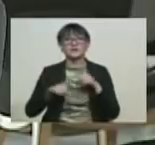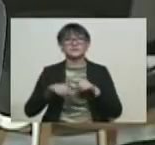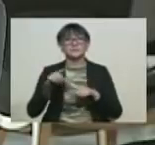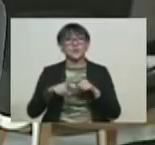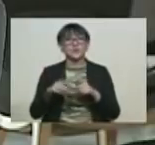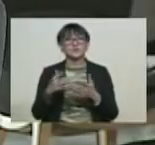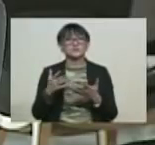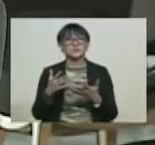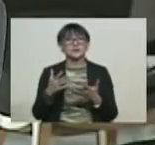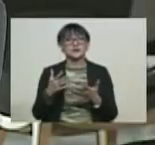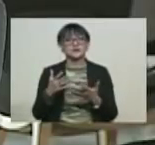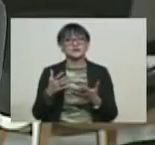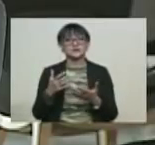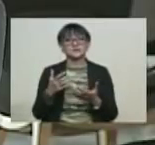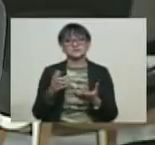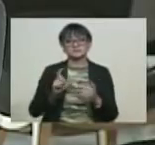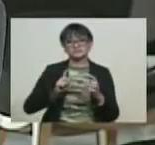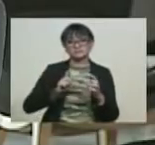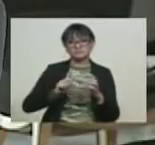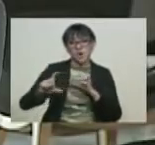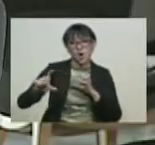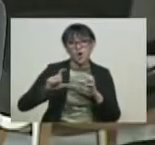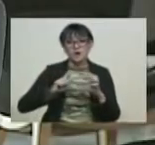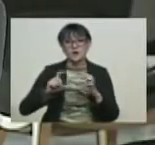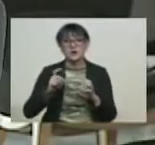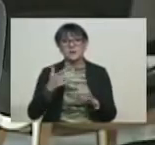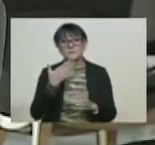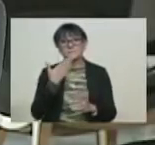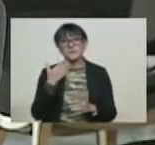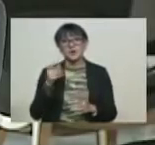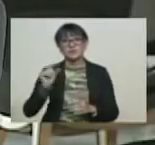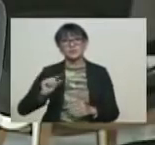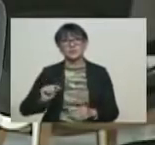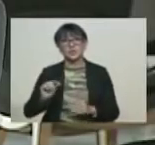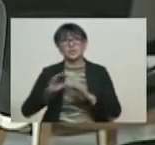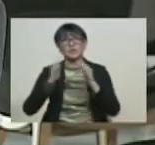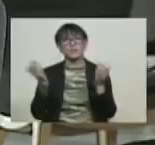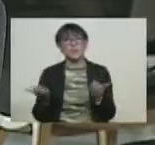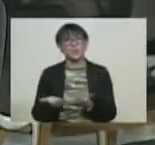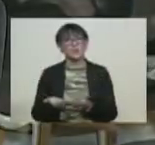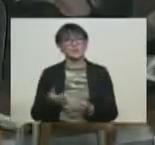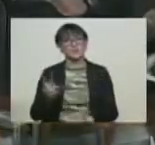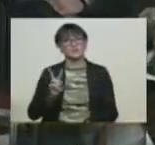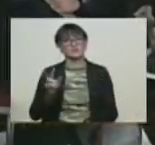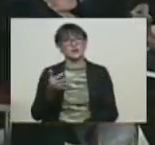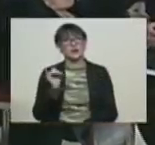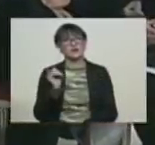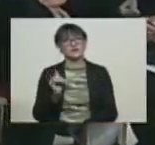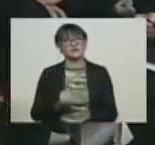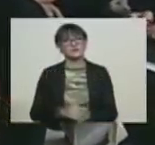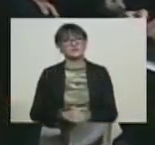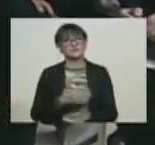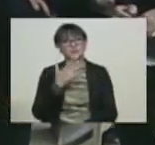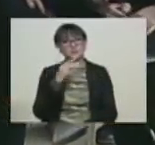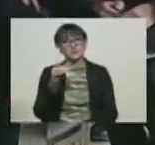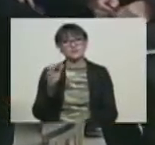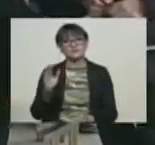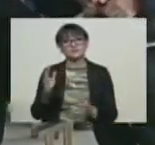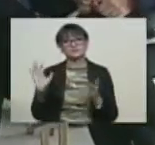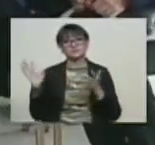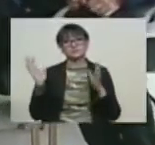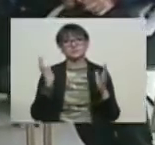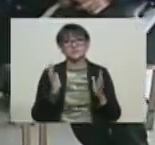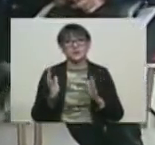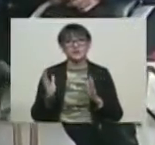en el paquete de ofertas. Venezuela tiene el mejor paquete de ofertas del mundo entero. Si usted quiere ir a la selva,